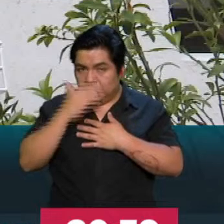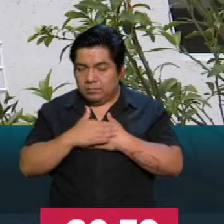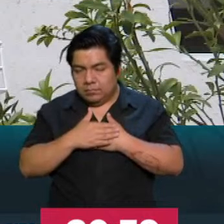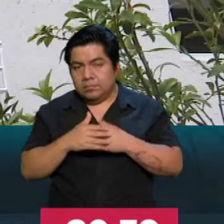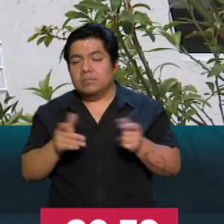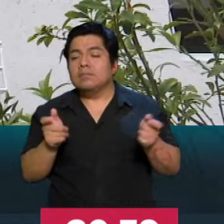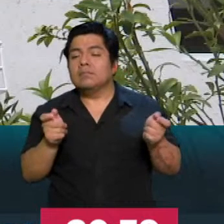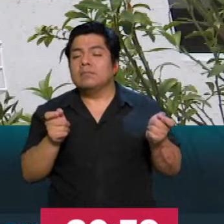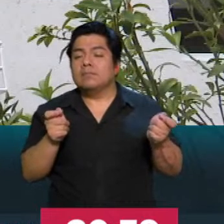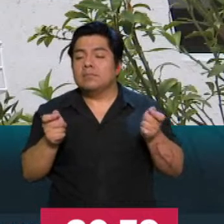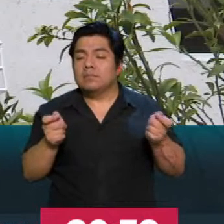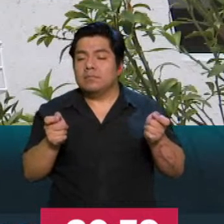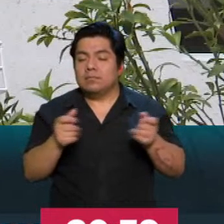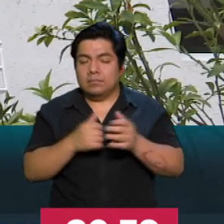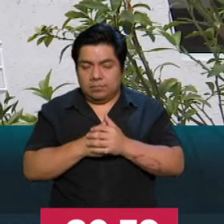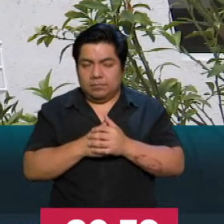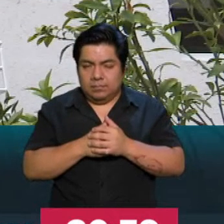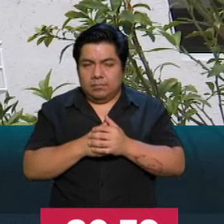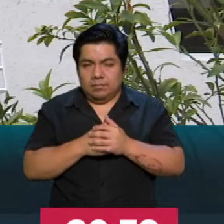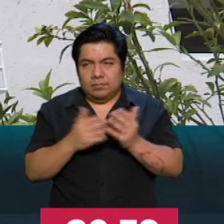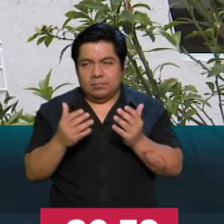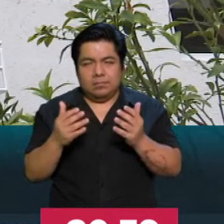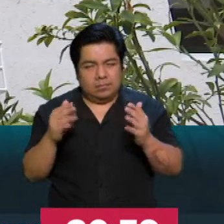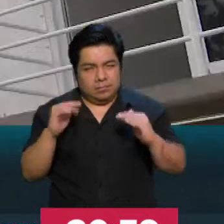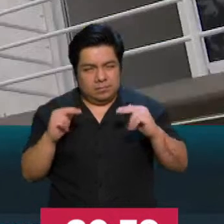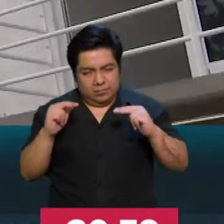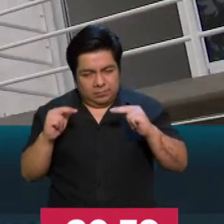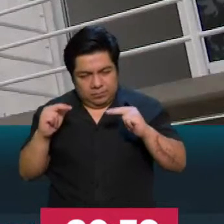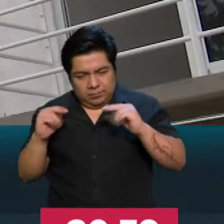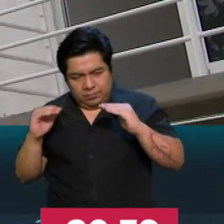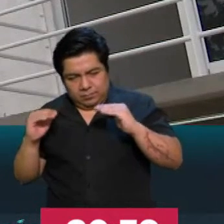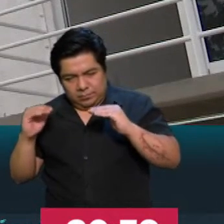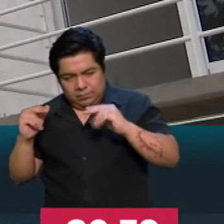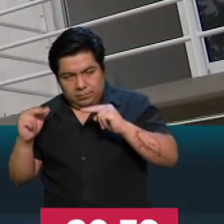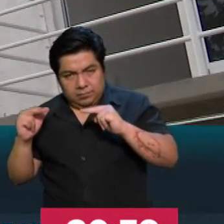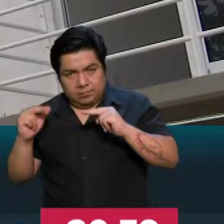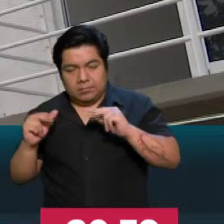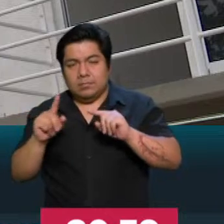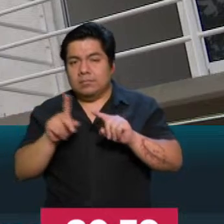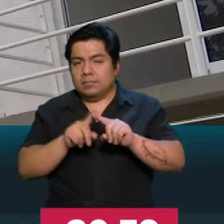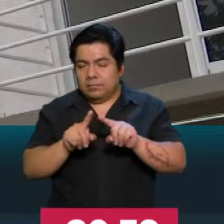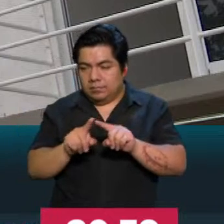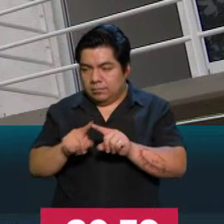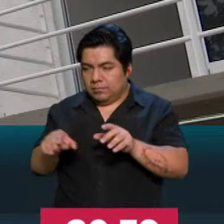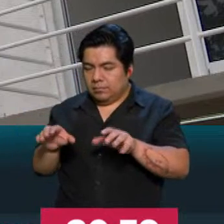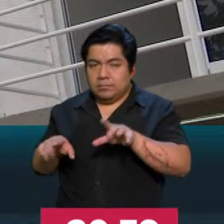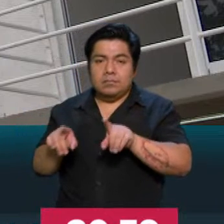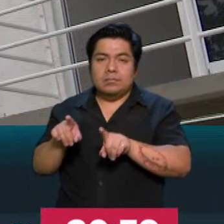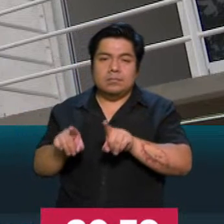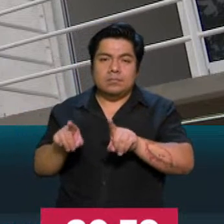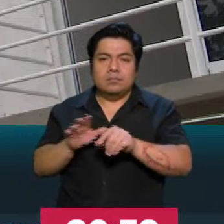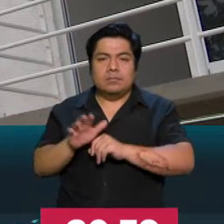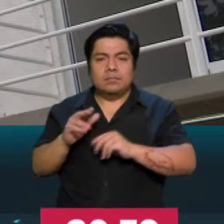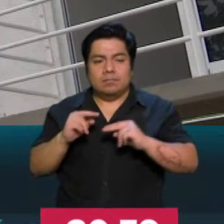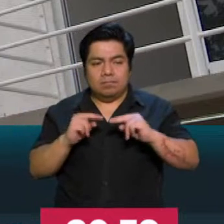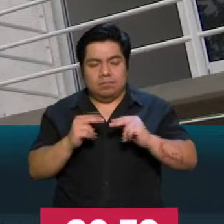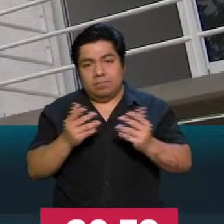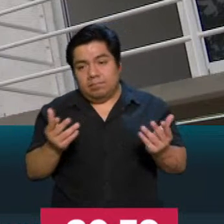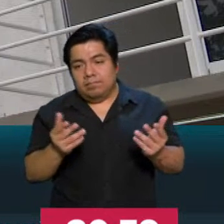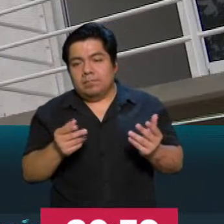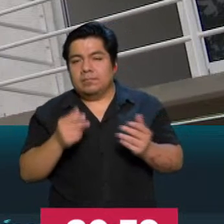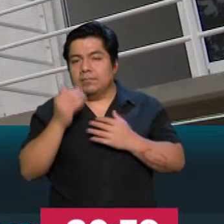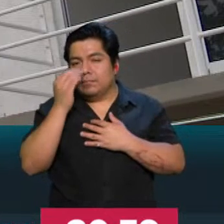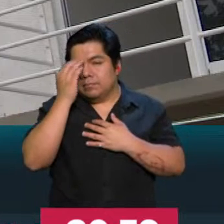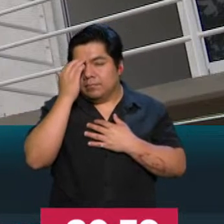una medida, un instrumento de medición diferenciado según los niveles de lo que